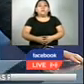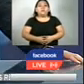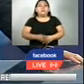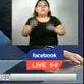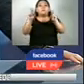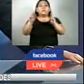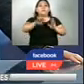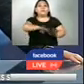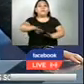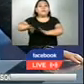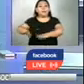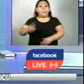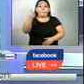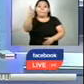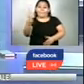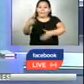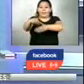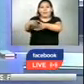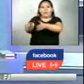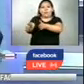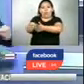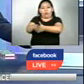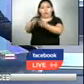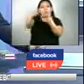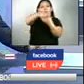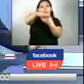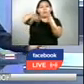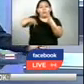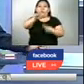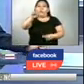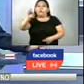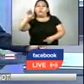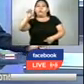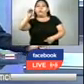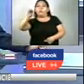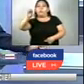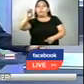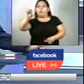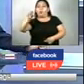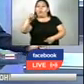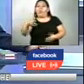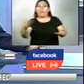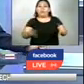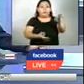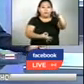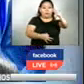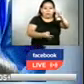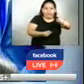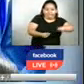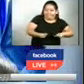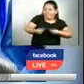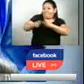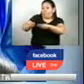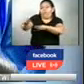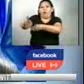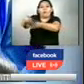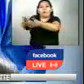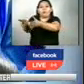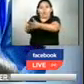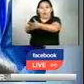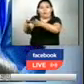Ahora contarles que el diputado del partido de Ghana, Romeo Auerbach, presentó una pieza de correspondencia en la